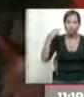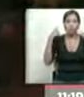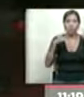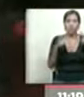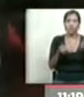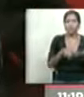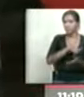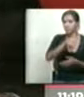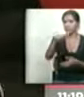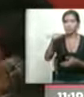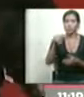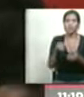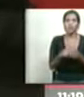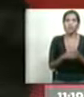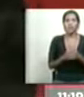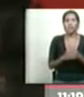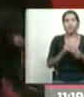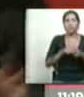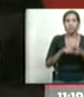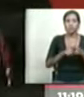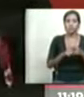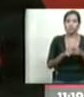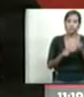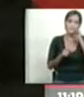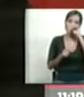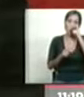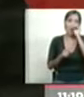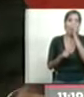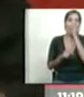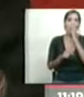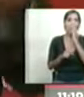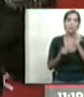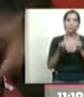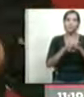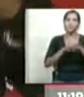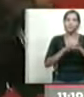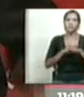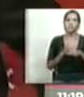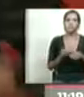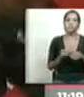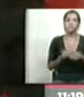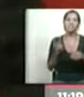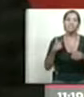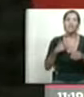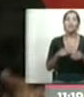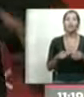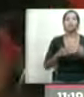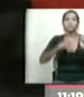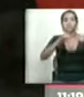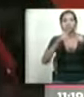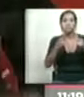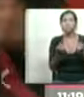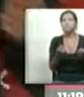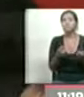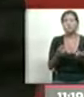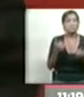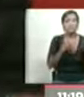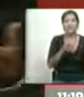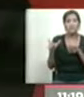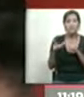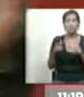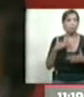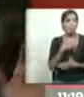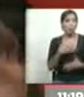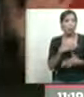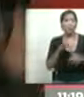Tiendita, él ya tenía rato por allá, entonces... Su vida acomodada, tiene un negocio montado, sí, te investigamos, sabemos qué estás haciendo, tiene familia allá